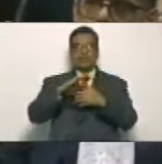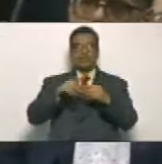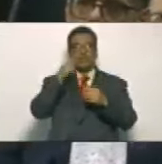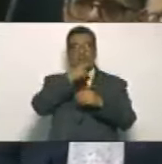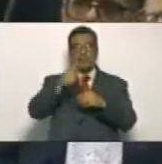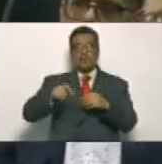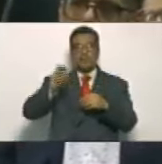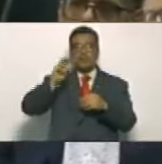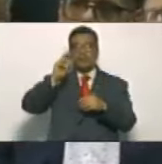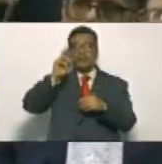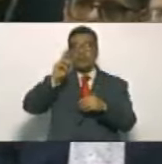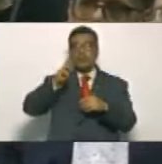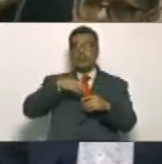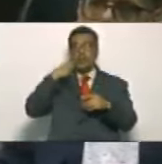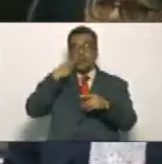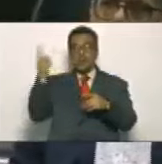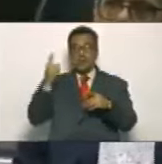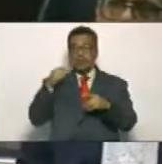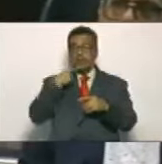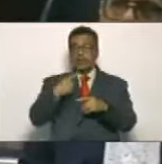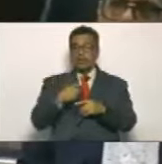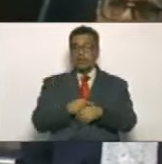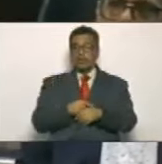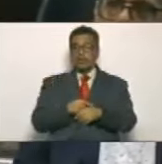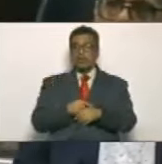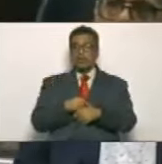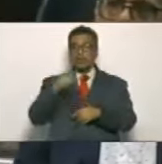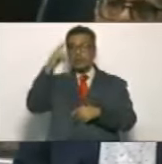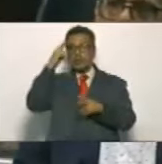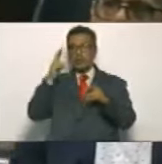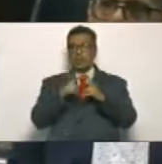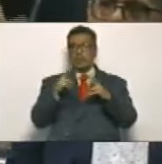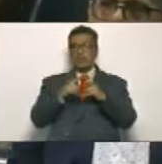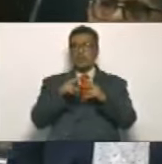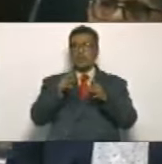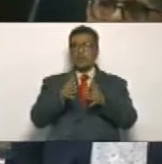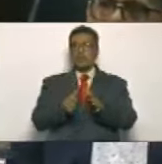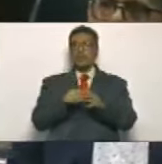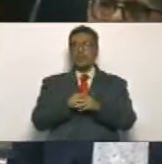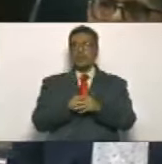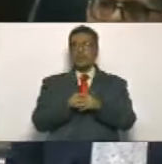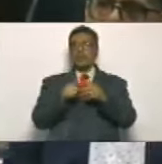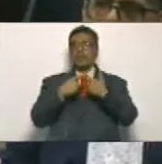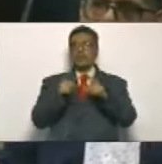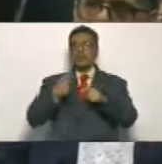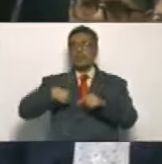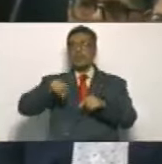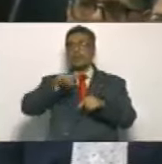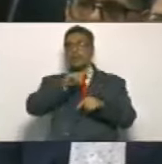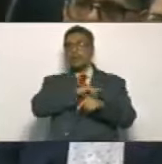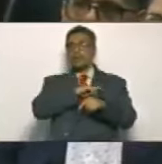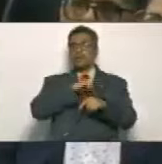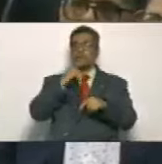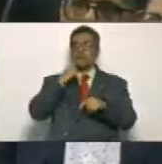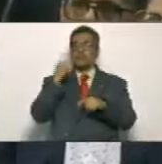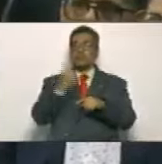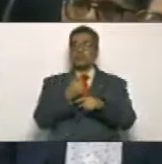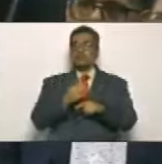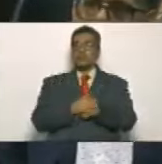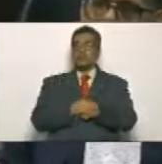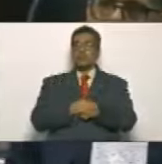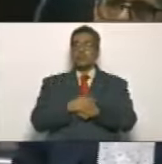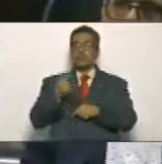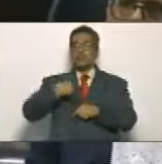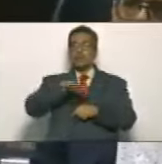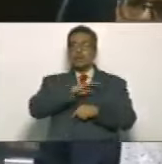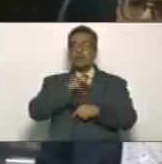pueblo palestino. Como bien señaló, no conocía el término anglosionista, pero nosotros somos víctimas de una,